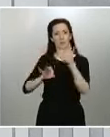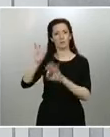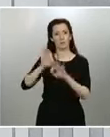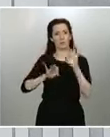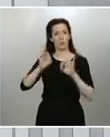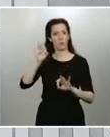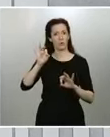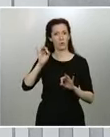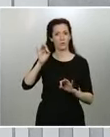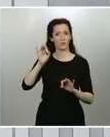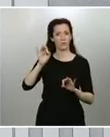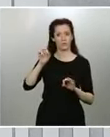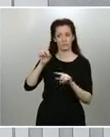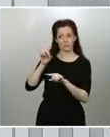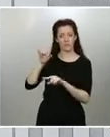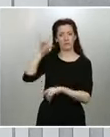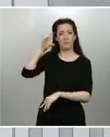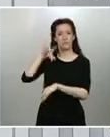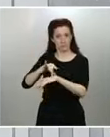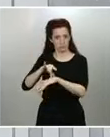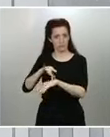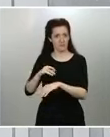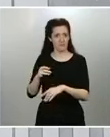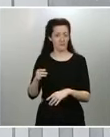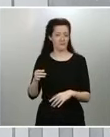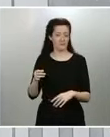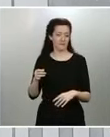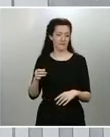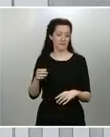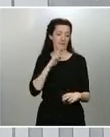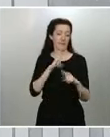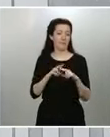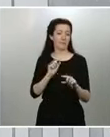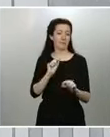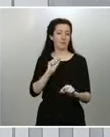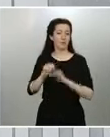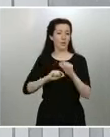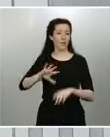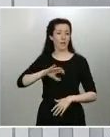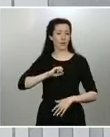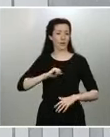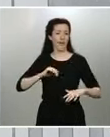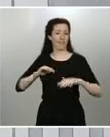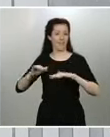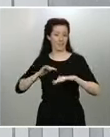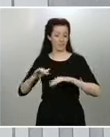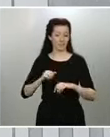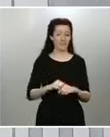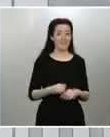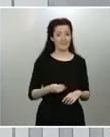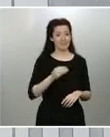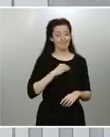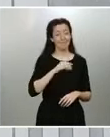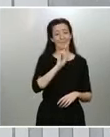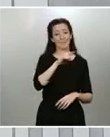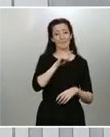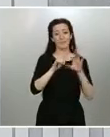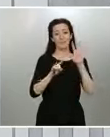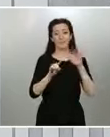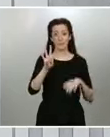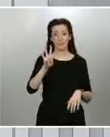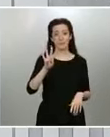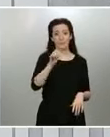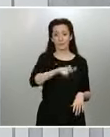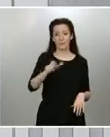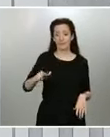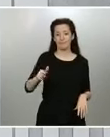en casos de contagio activo y hemos de lamentar el fallecimiento de 164 personas a